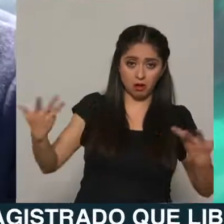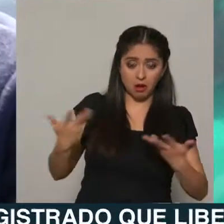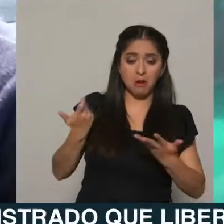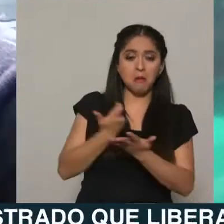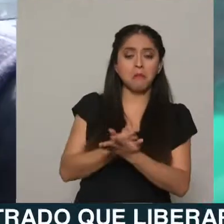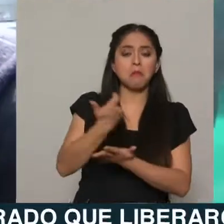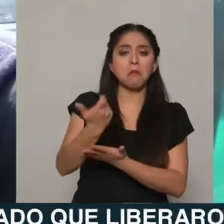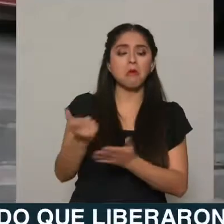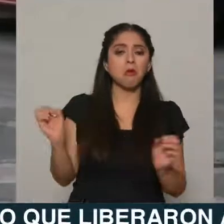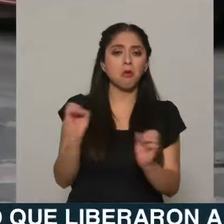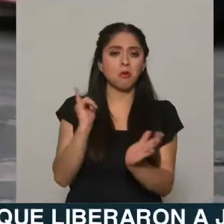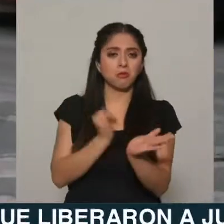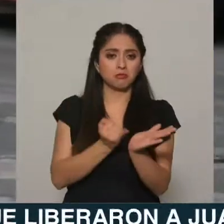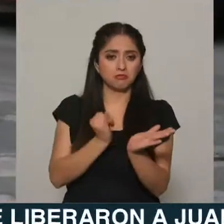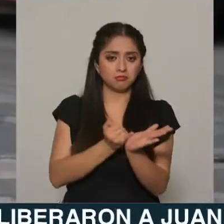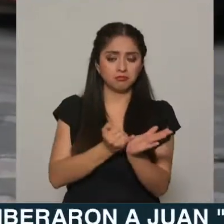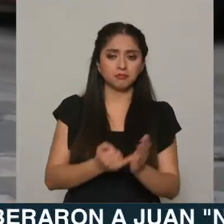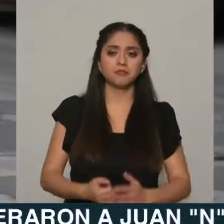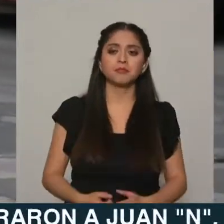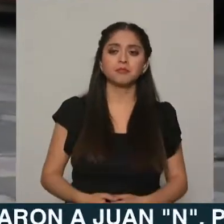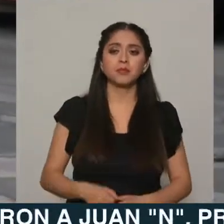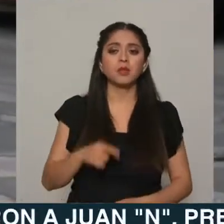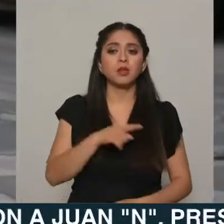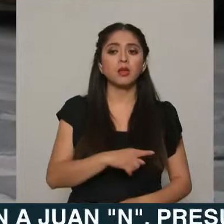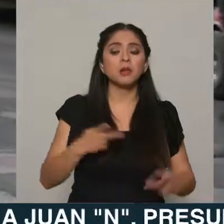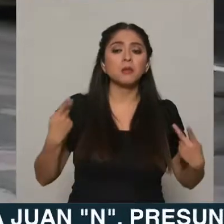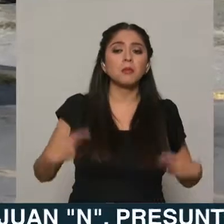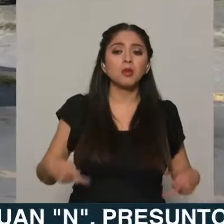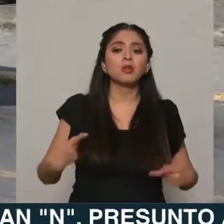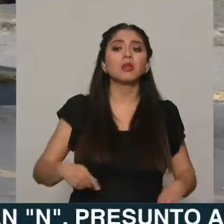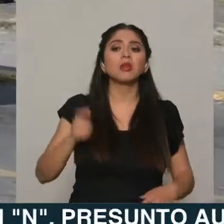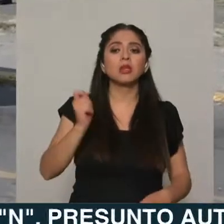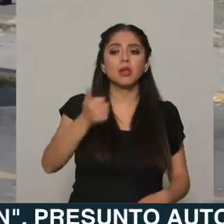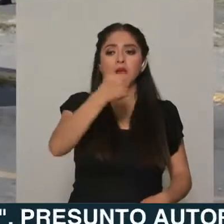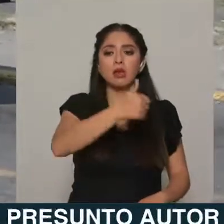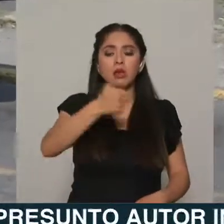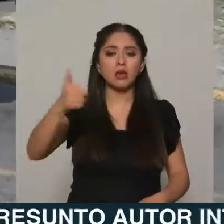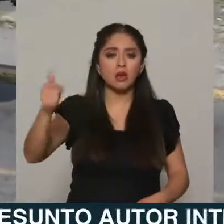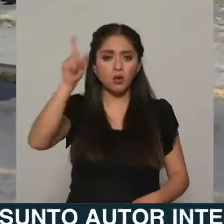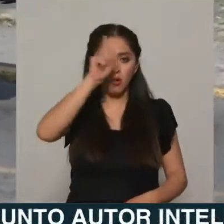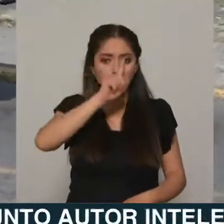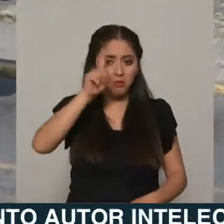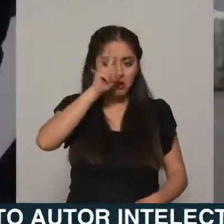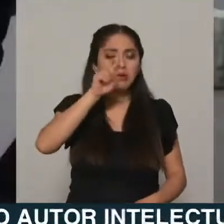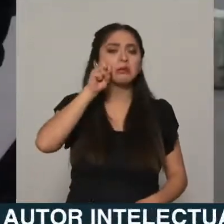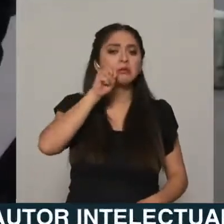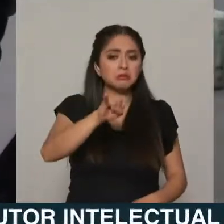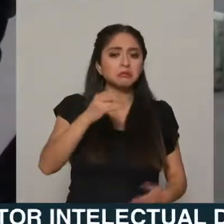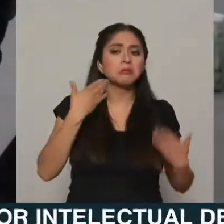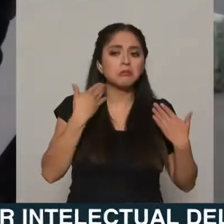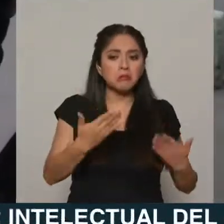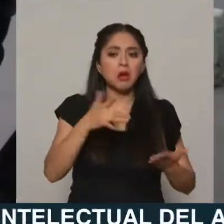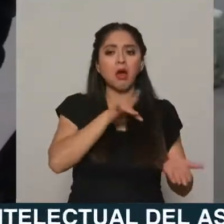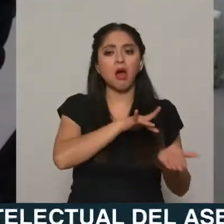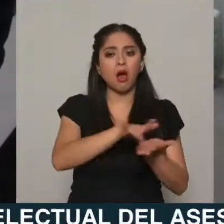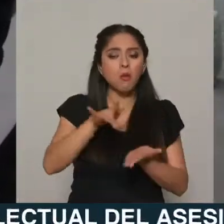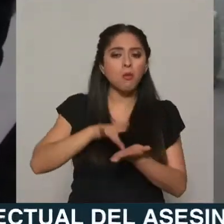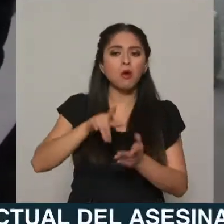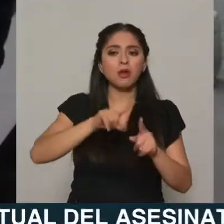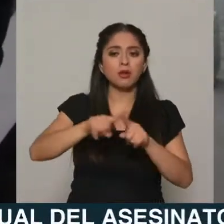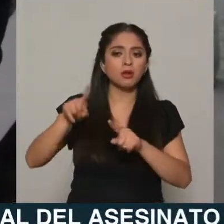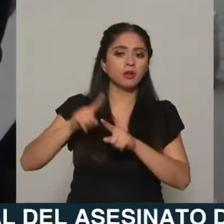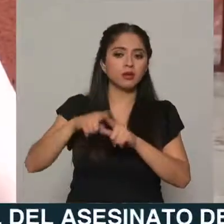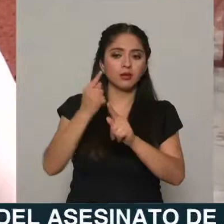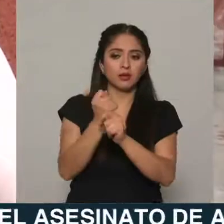pagamos ningún tipo de impuesto. De parte de los usuarios, las opiniones son distintas. Donde sí concuerdan es en el beneficio que este tipo de transporte